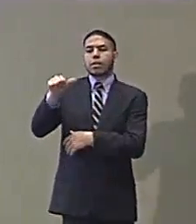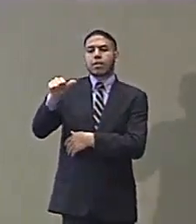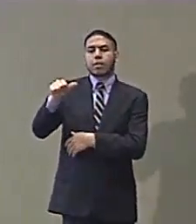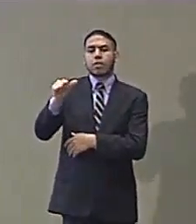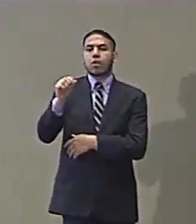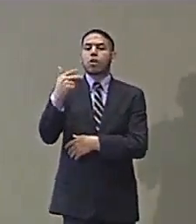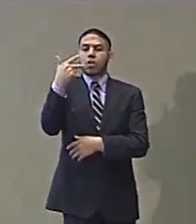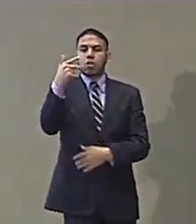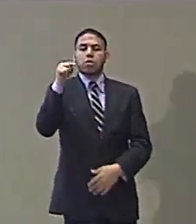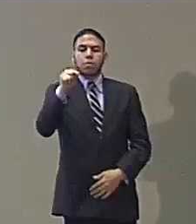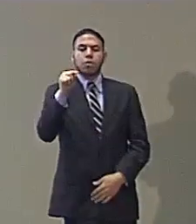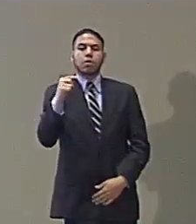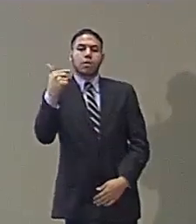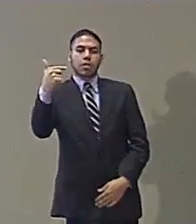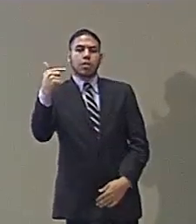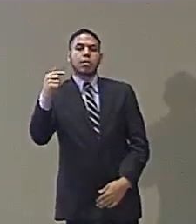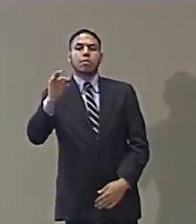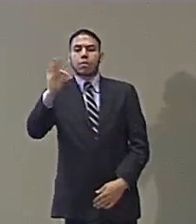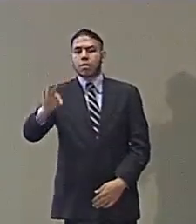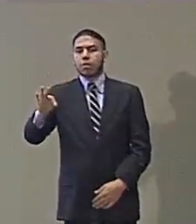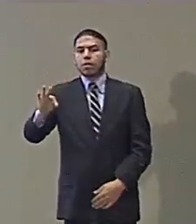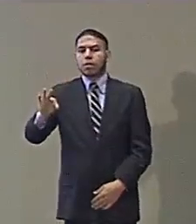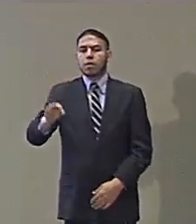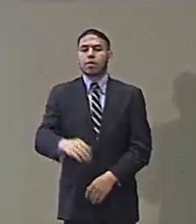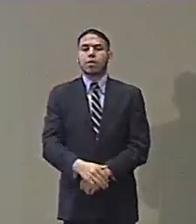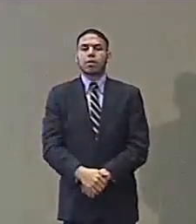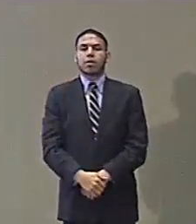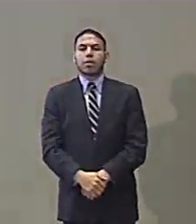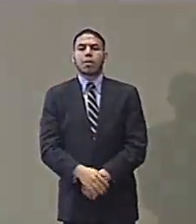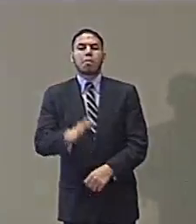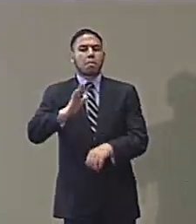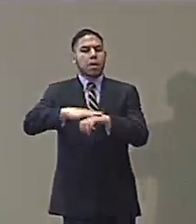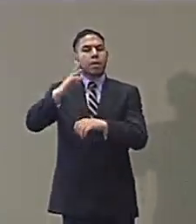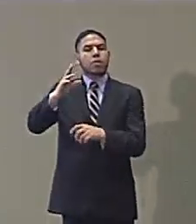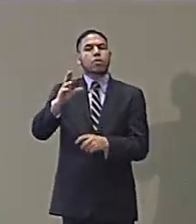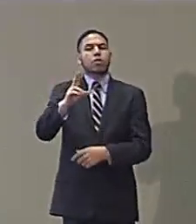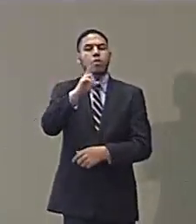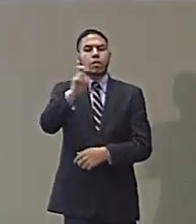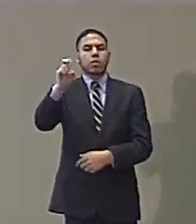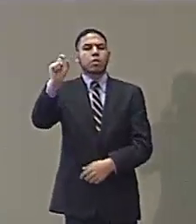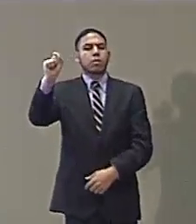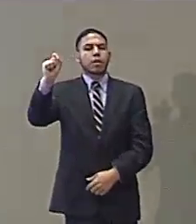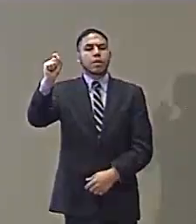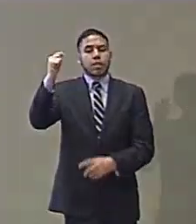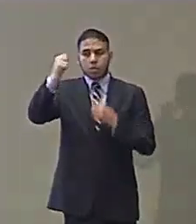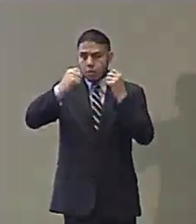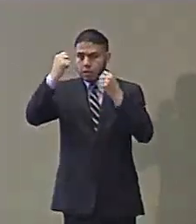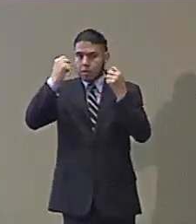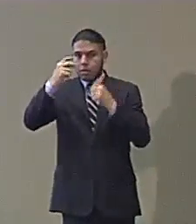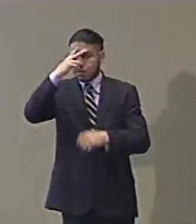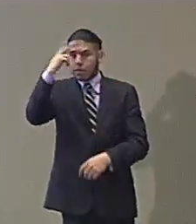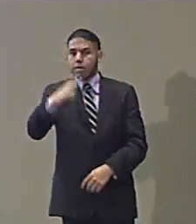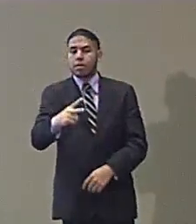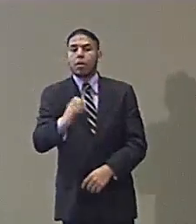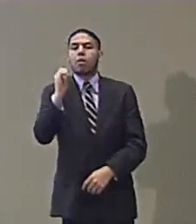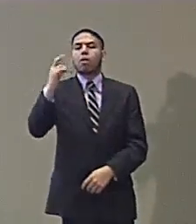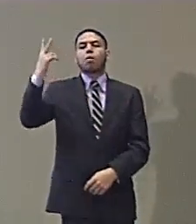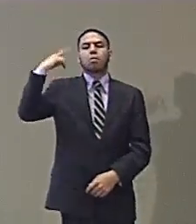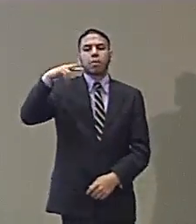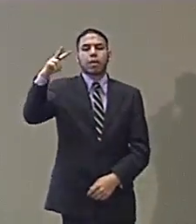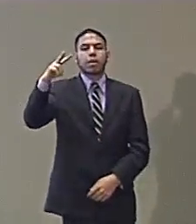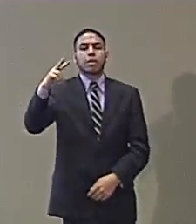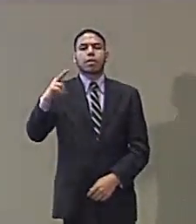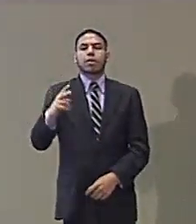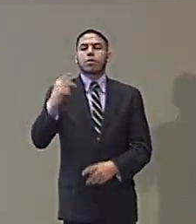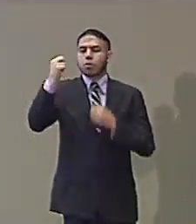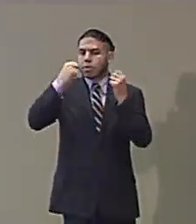8.7 por ciento del pib más de 220 millones de turistas mexicanos o viajes de turistas mexicanos